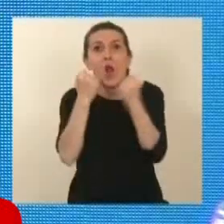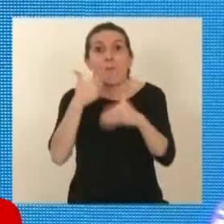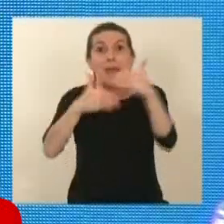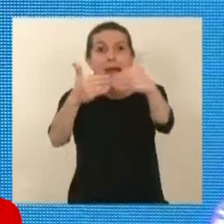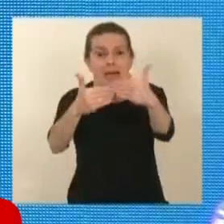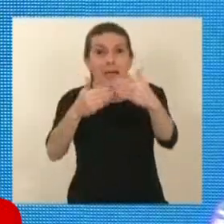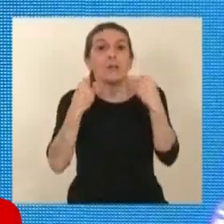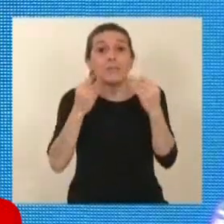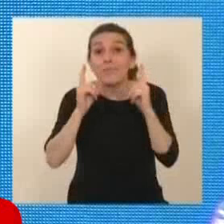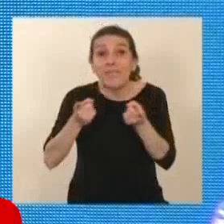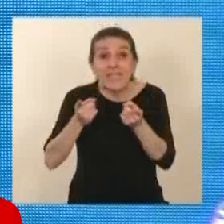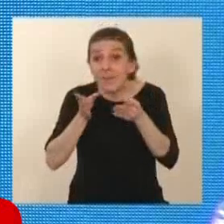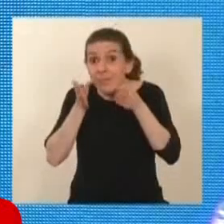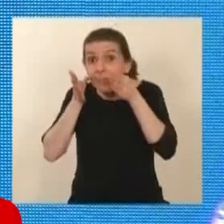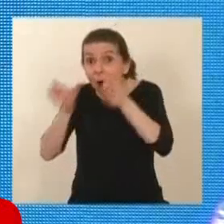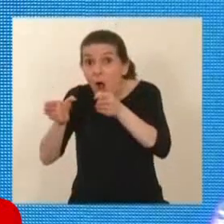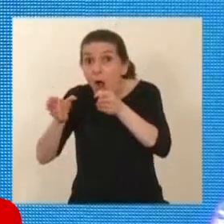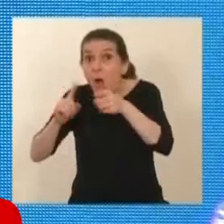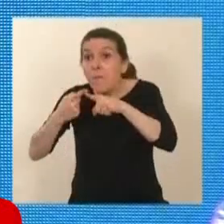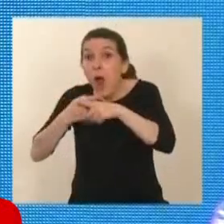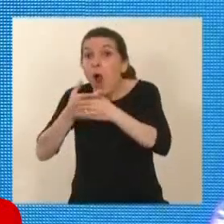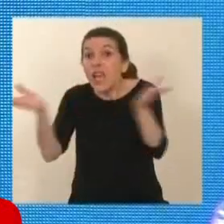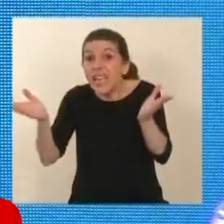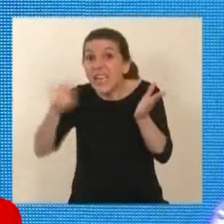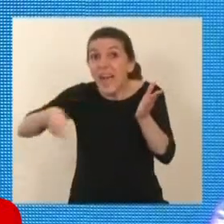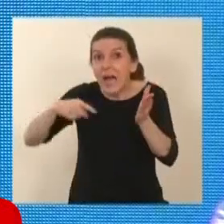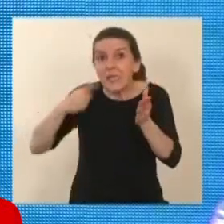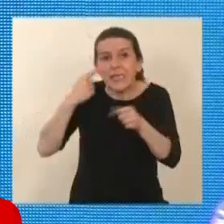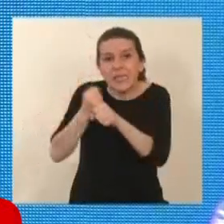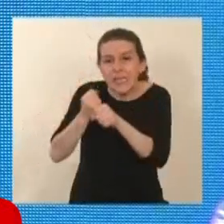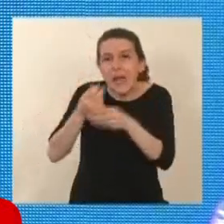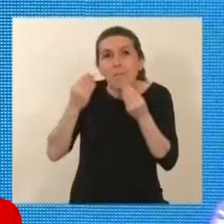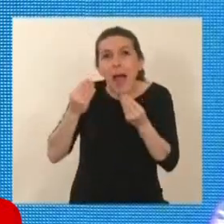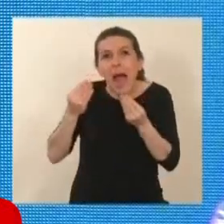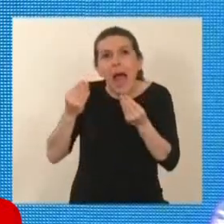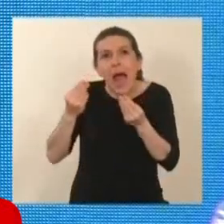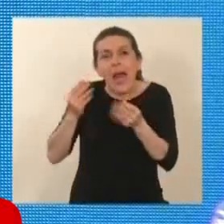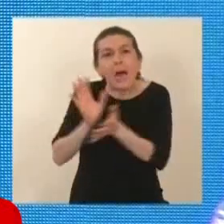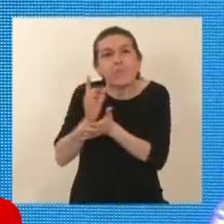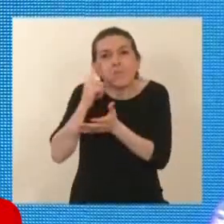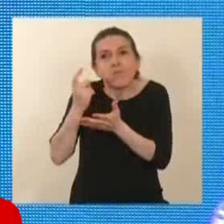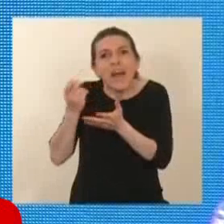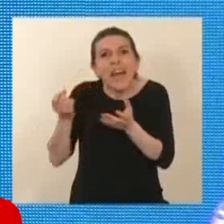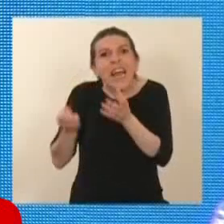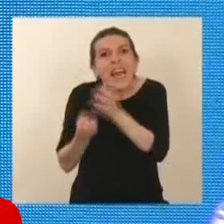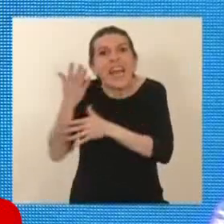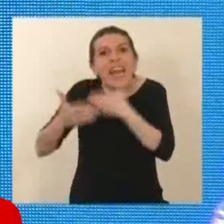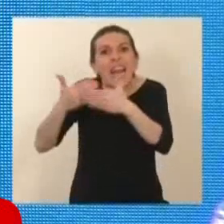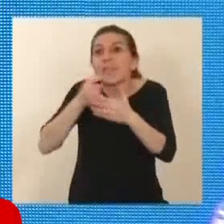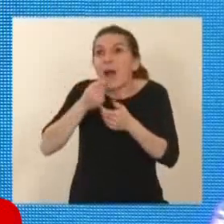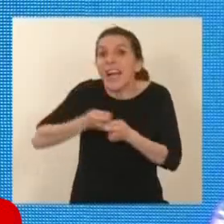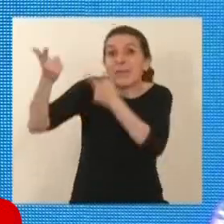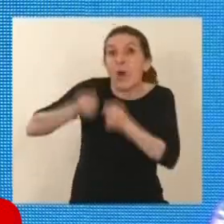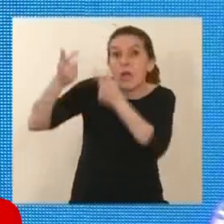tiempo que impulsa políticas en pos de ir generando con capacidad de crecimiento de las exportaciones,